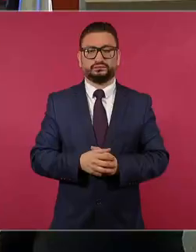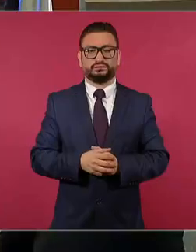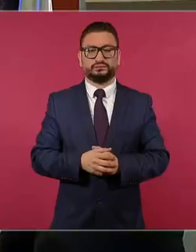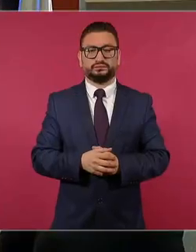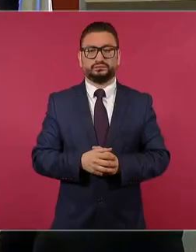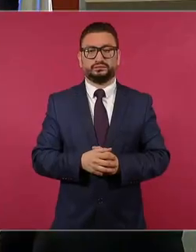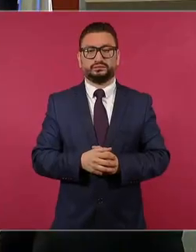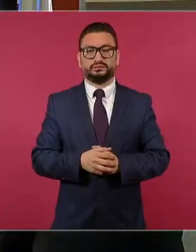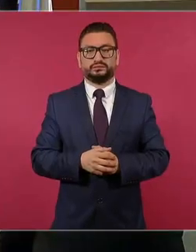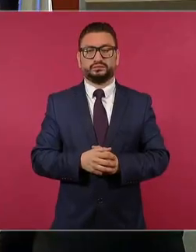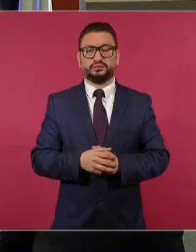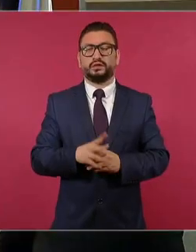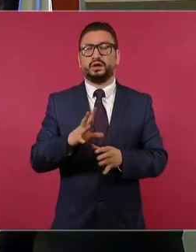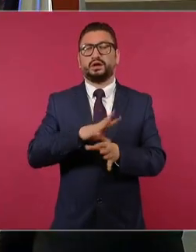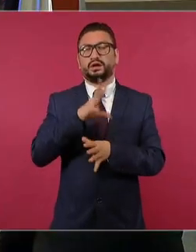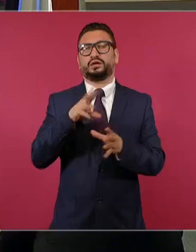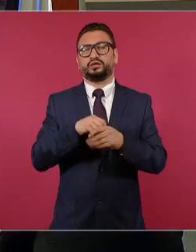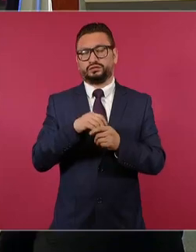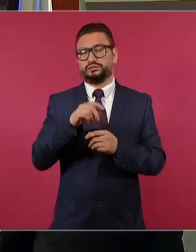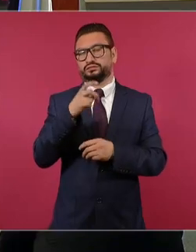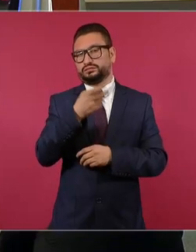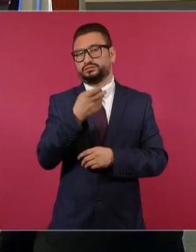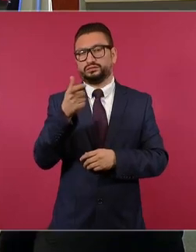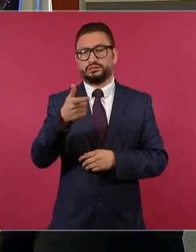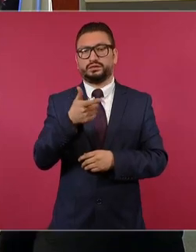Ah, sí, total son los. Pero es.